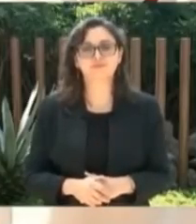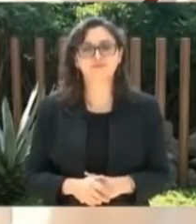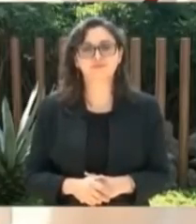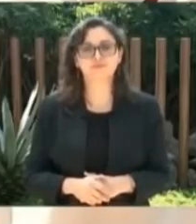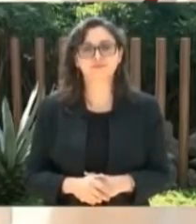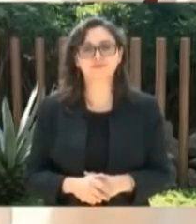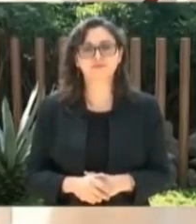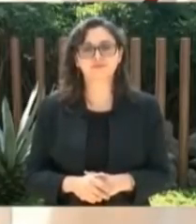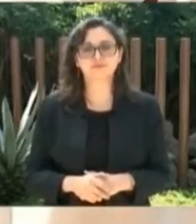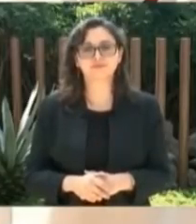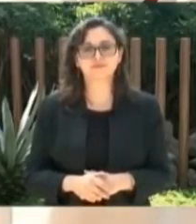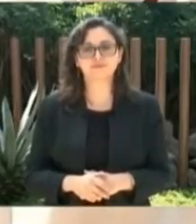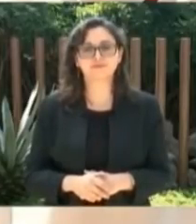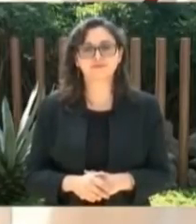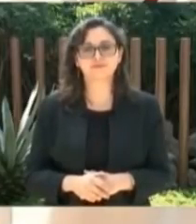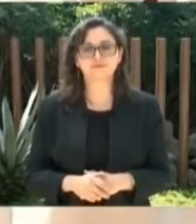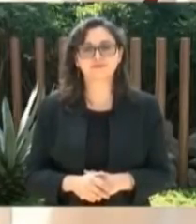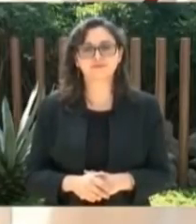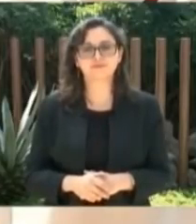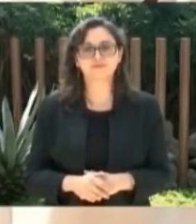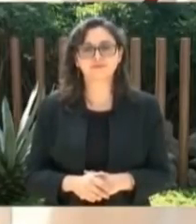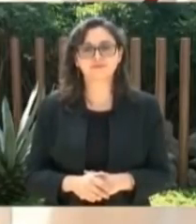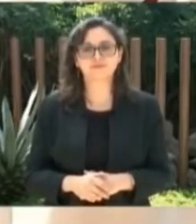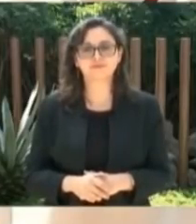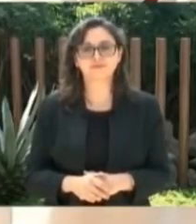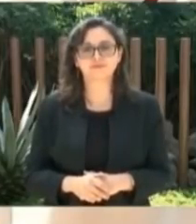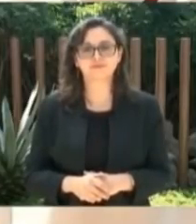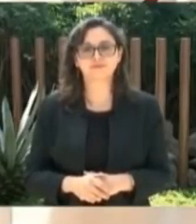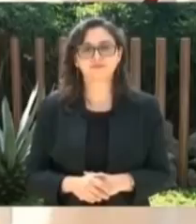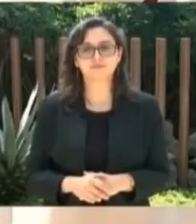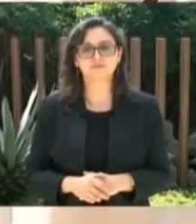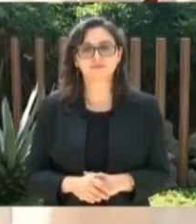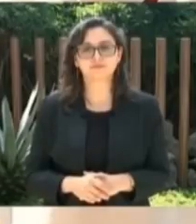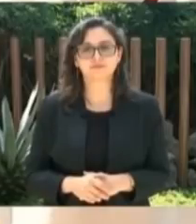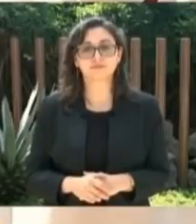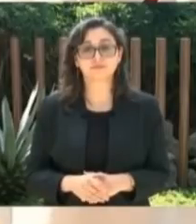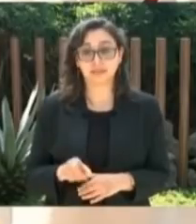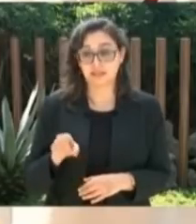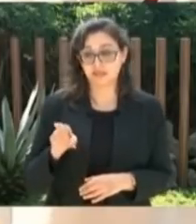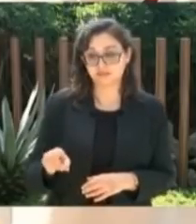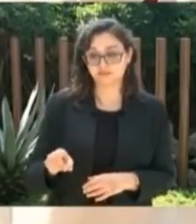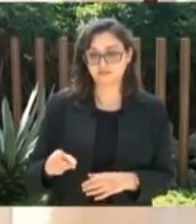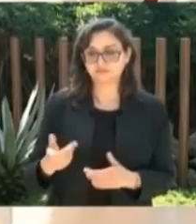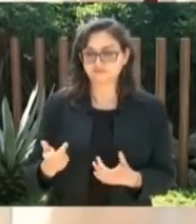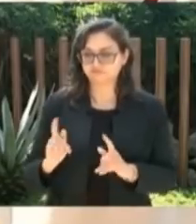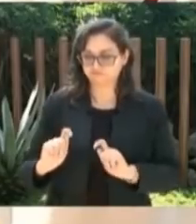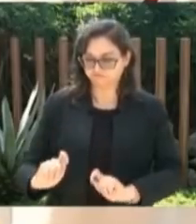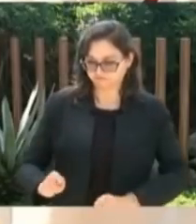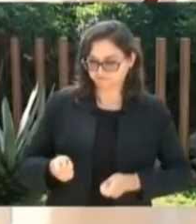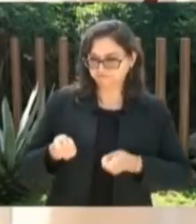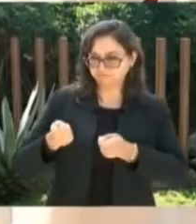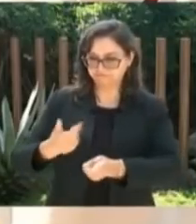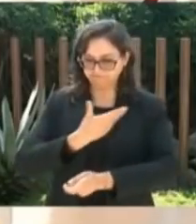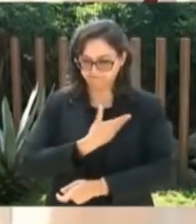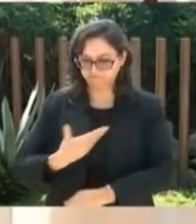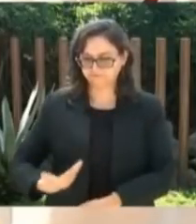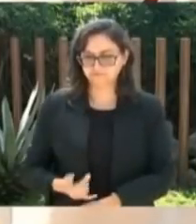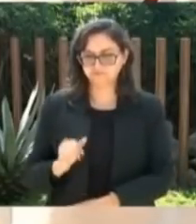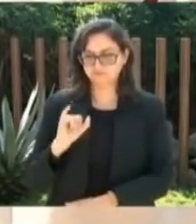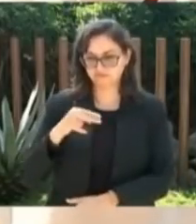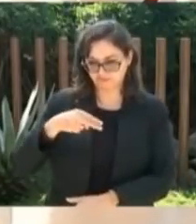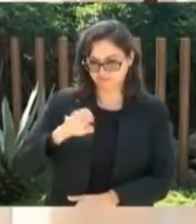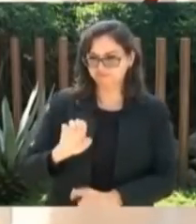no aceptó ser presidente del Instituto Nacional Electoral,